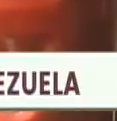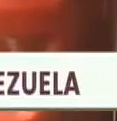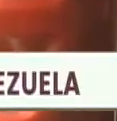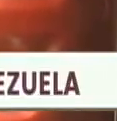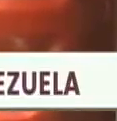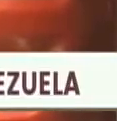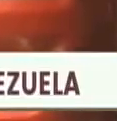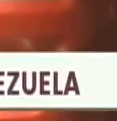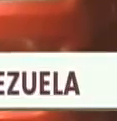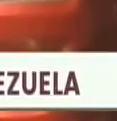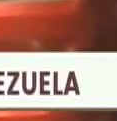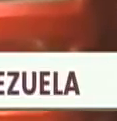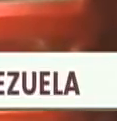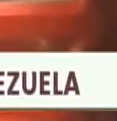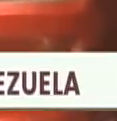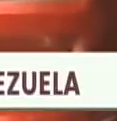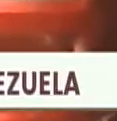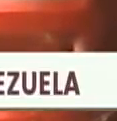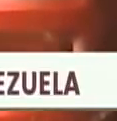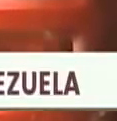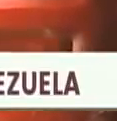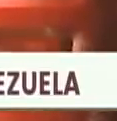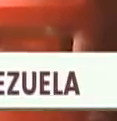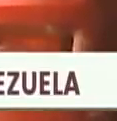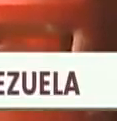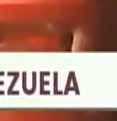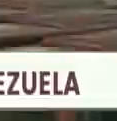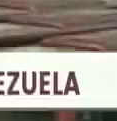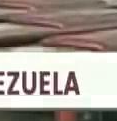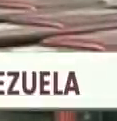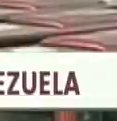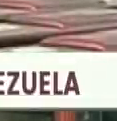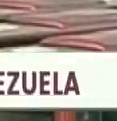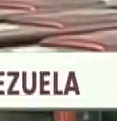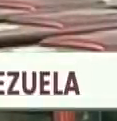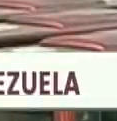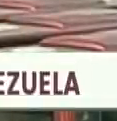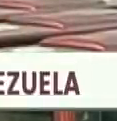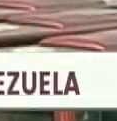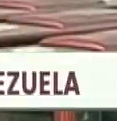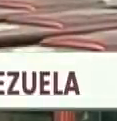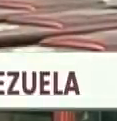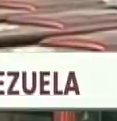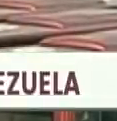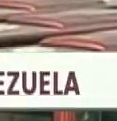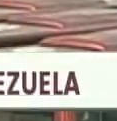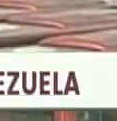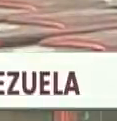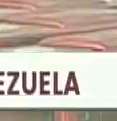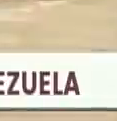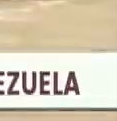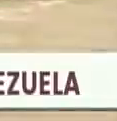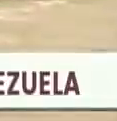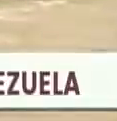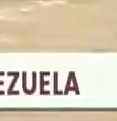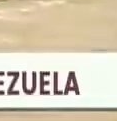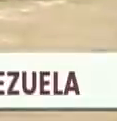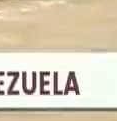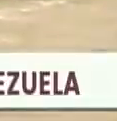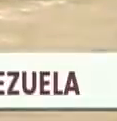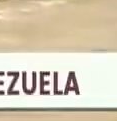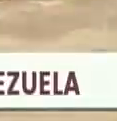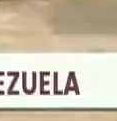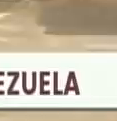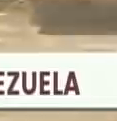del pueblo, no venimos financiados por una embajada extranjera, no venimos del marketing de televisoras o de dueños de gran